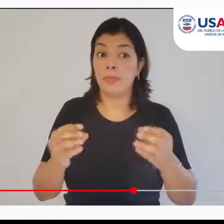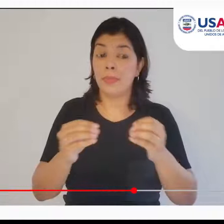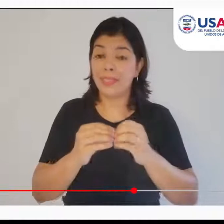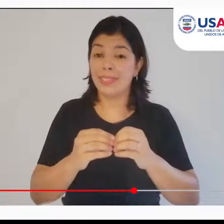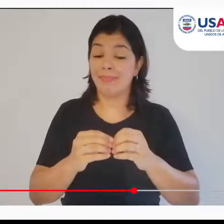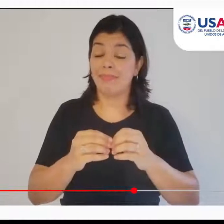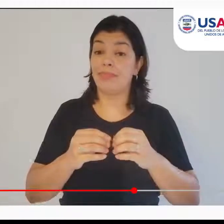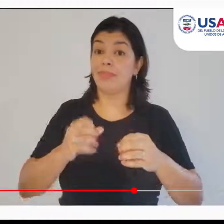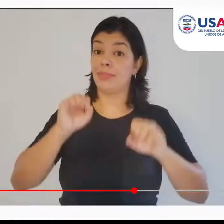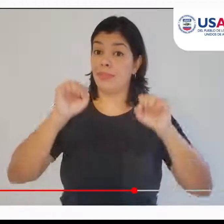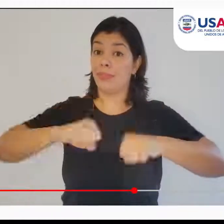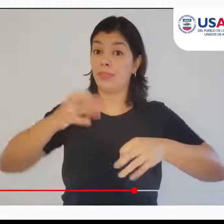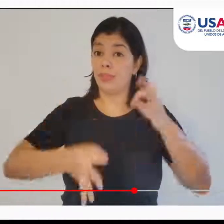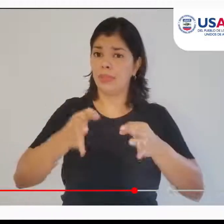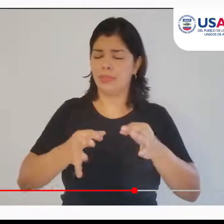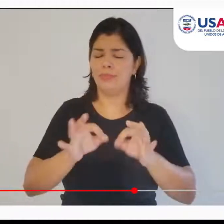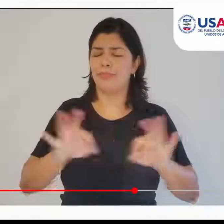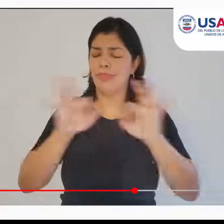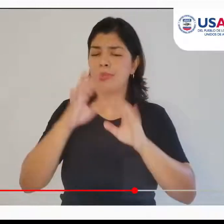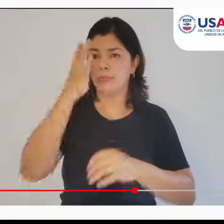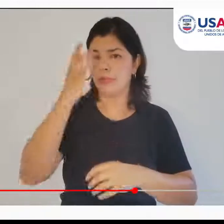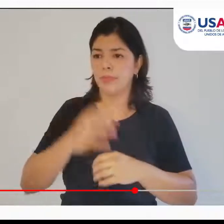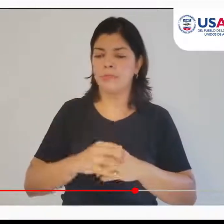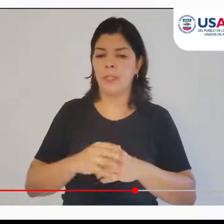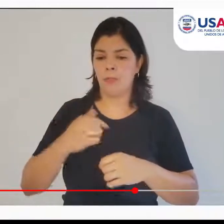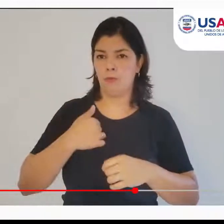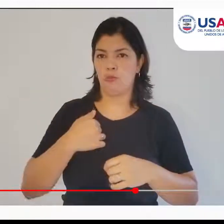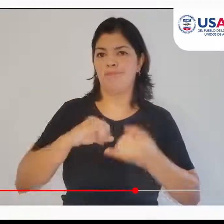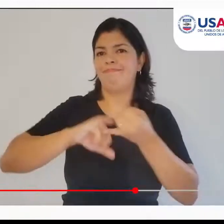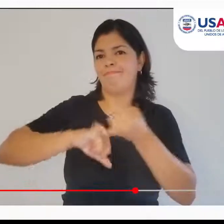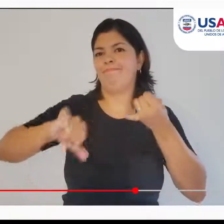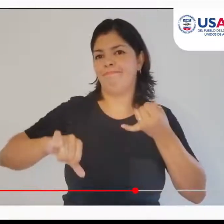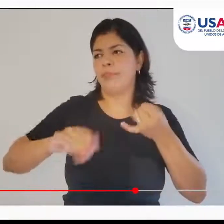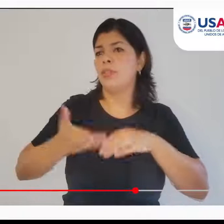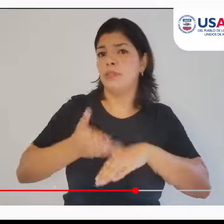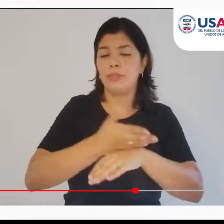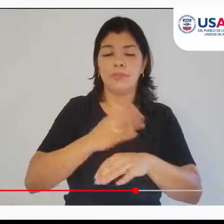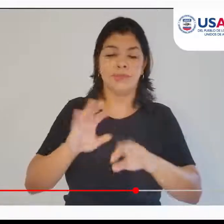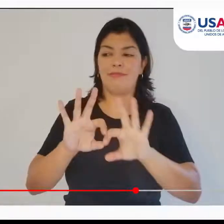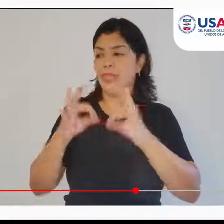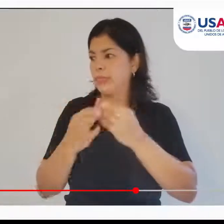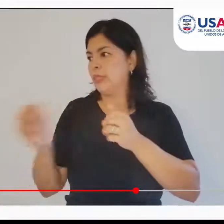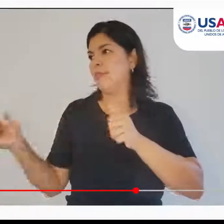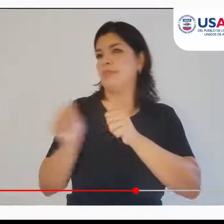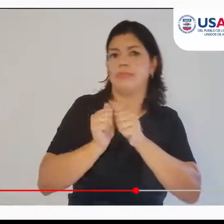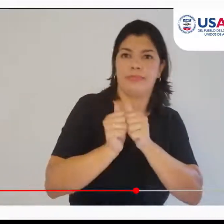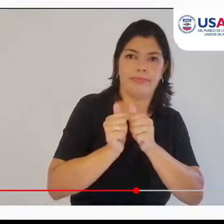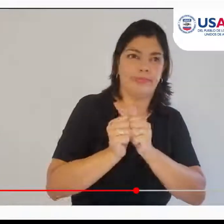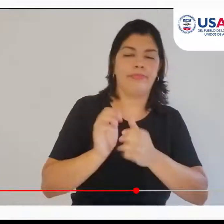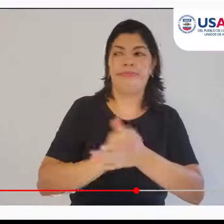la independencia de familiares, de pronto la mamá o alguna persona que solía acompañarlo y hacer las vueltas o de